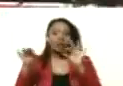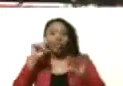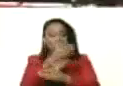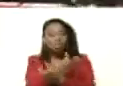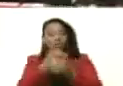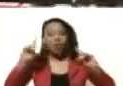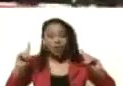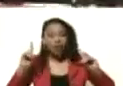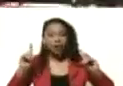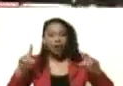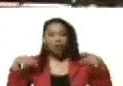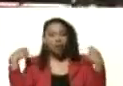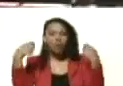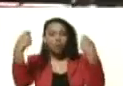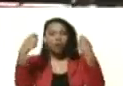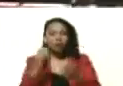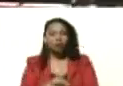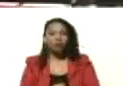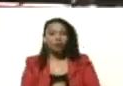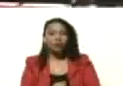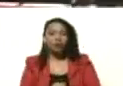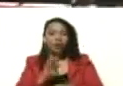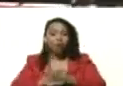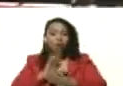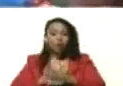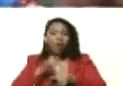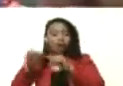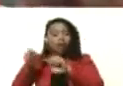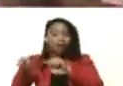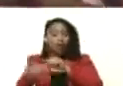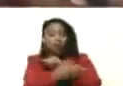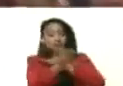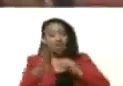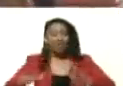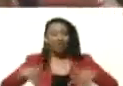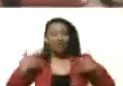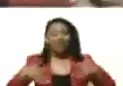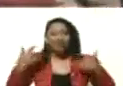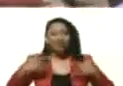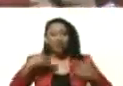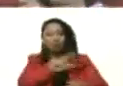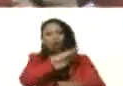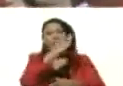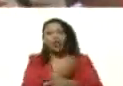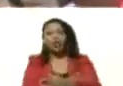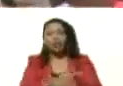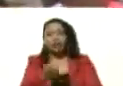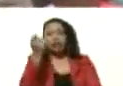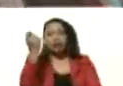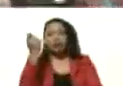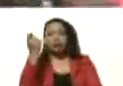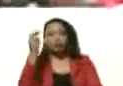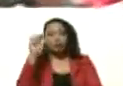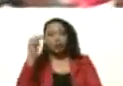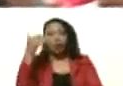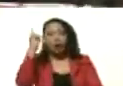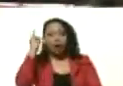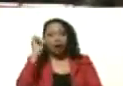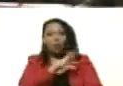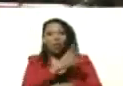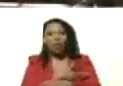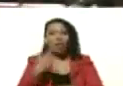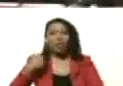democrática y popular. Por lo tanto, ustedes gozan de un poder que ni siquiera ninguno de nosotros tienen. El poder